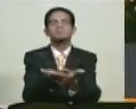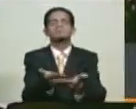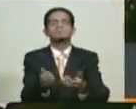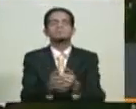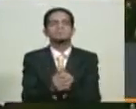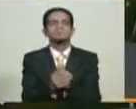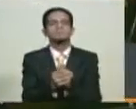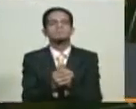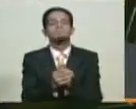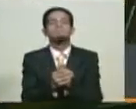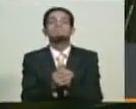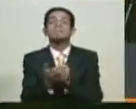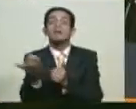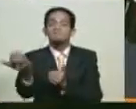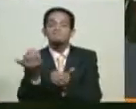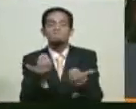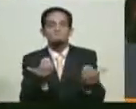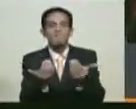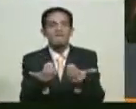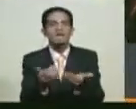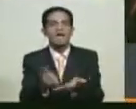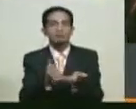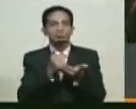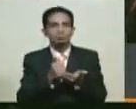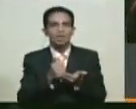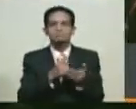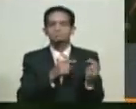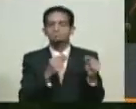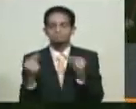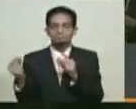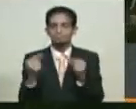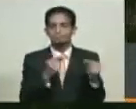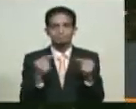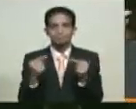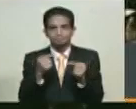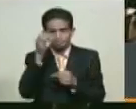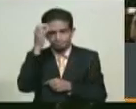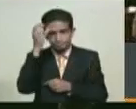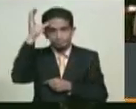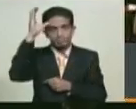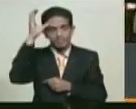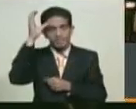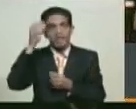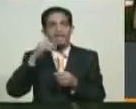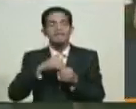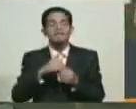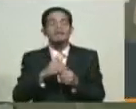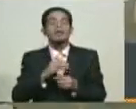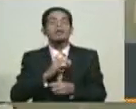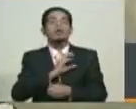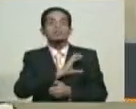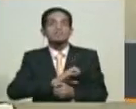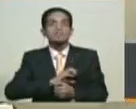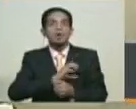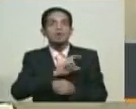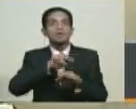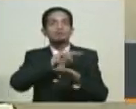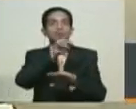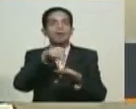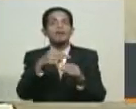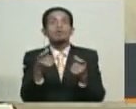que venga a enriquecer el diálogo económico en el Consejo Nacional de la Economía y venga a enriquecer las